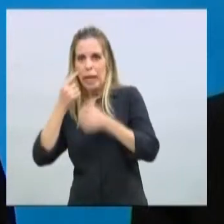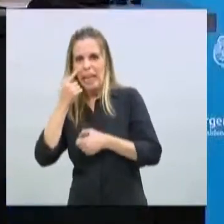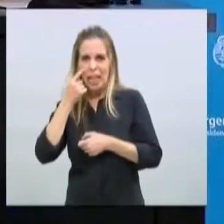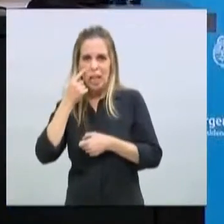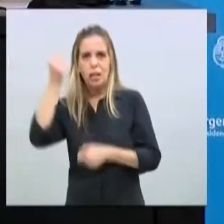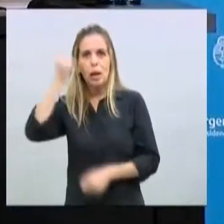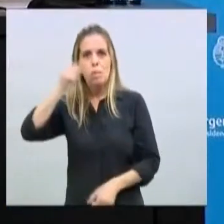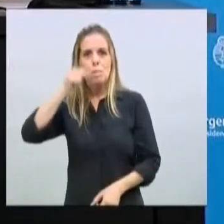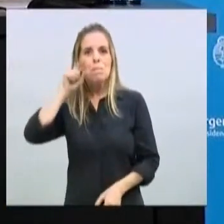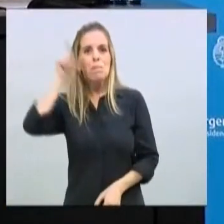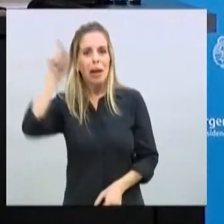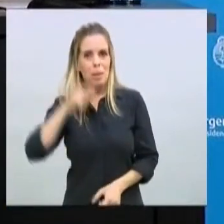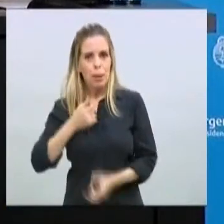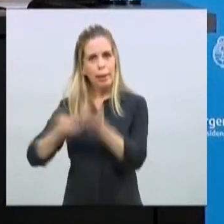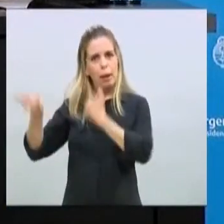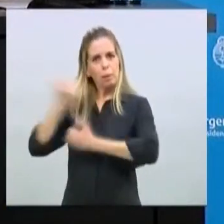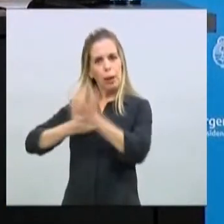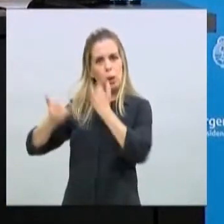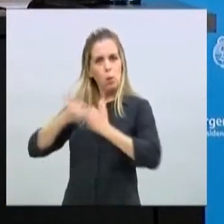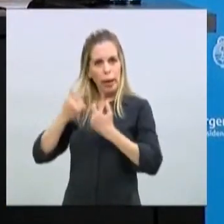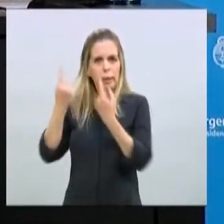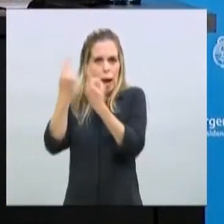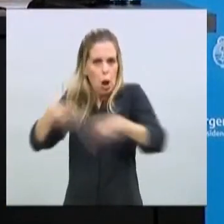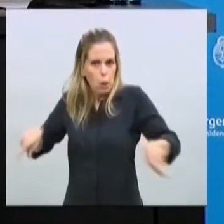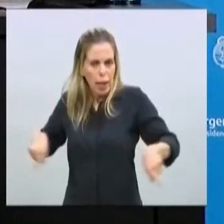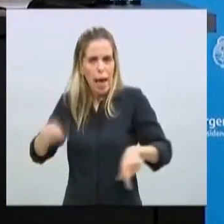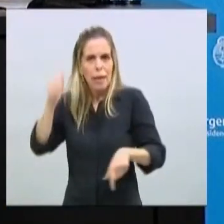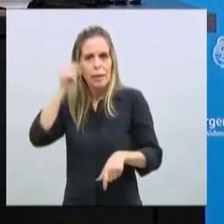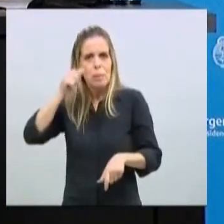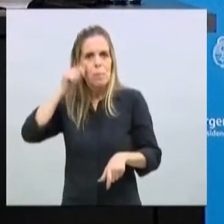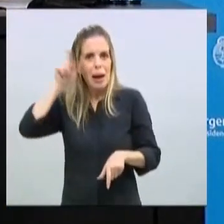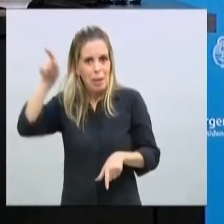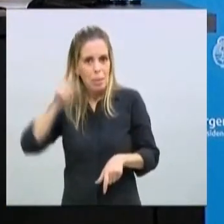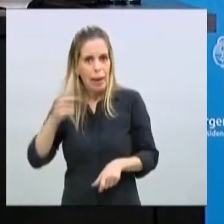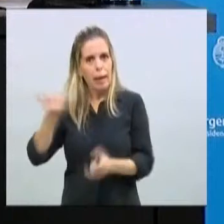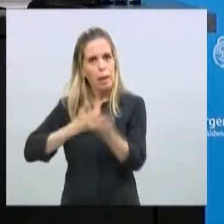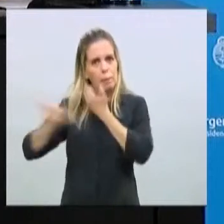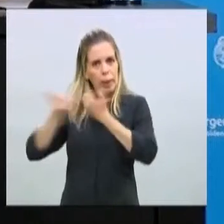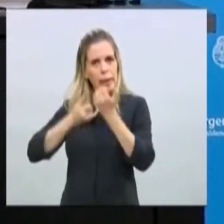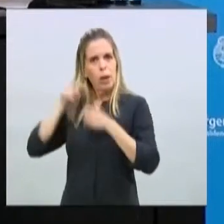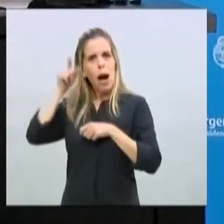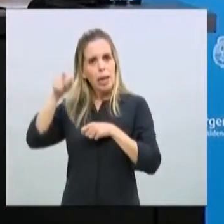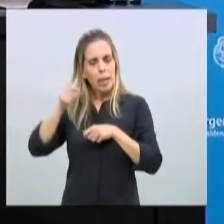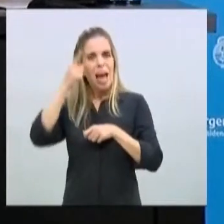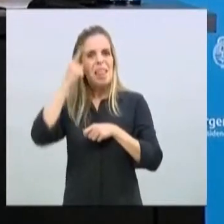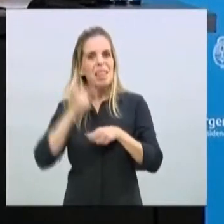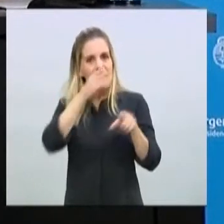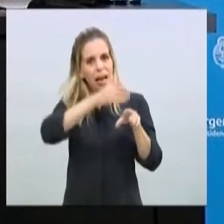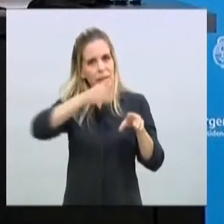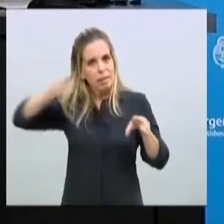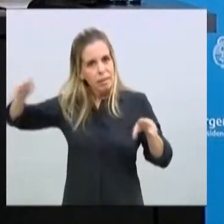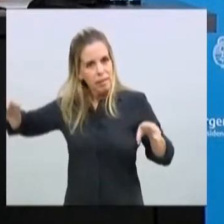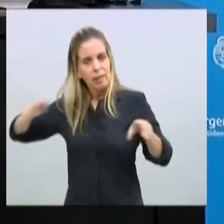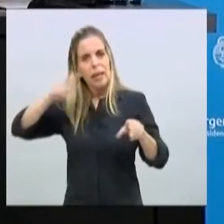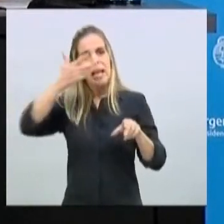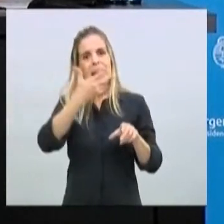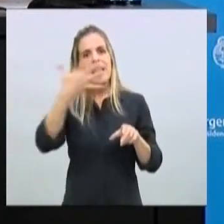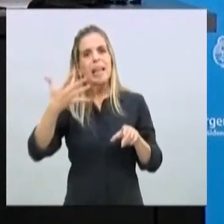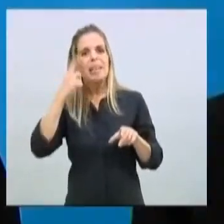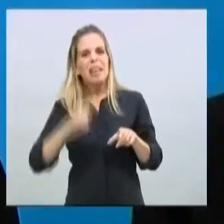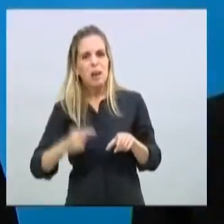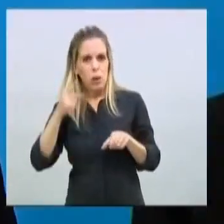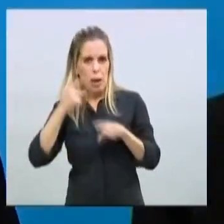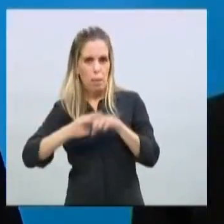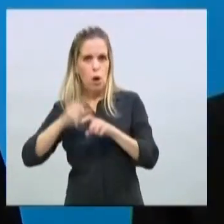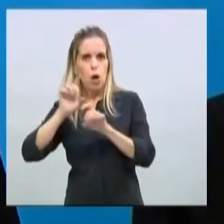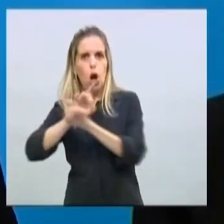ejemplo, que me cuenta, vos hablaste también, me contó que habías hablado, y me dijo que están 35 días de duplicación Mar del Plata.